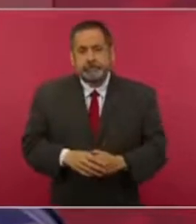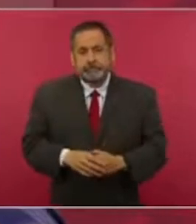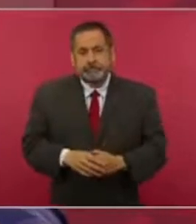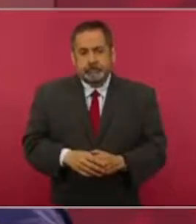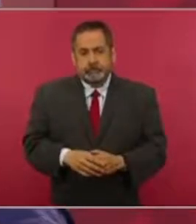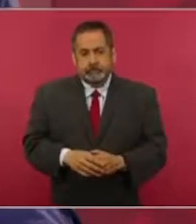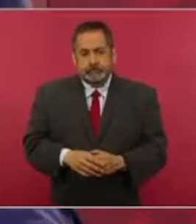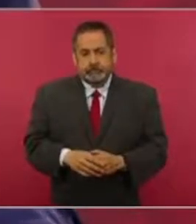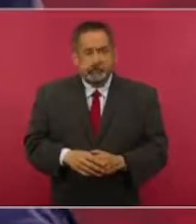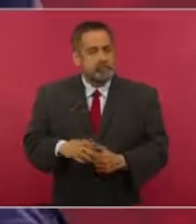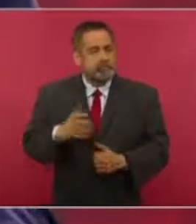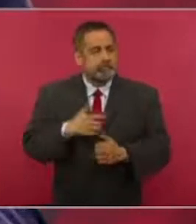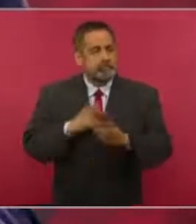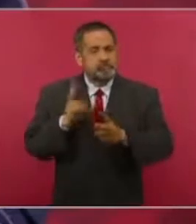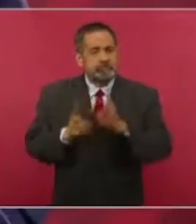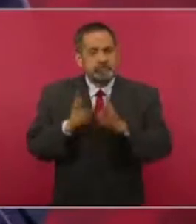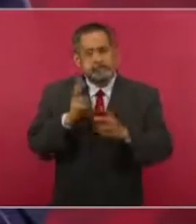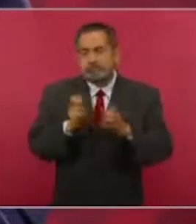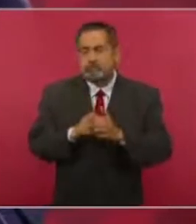Estaba hablando con los